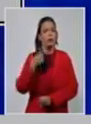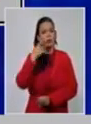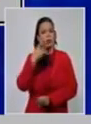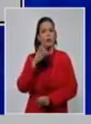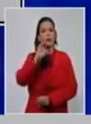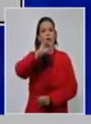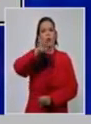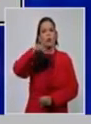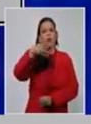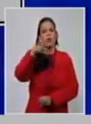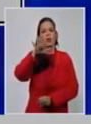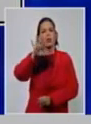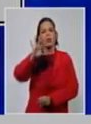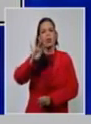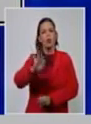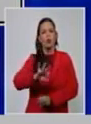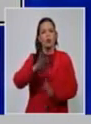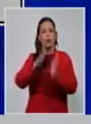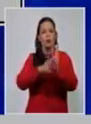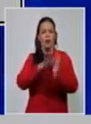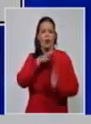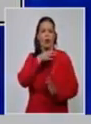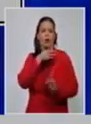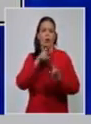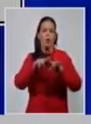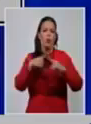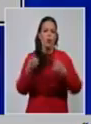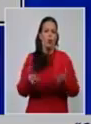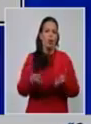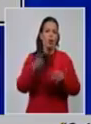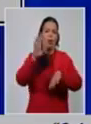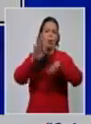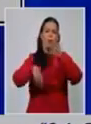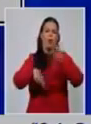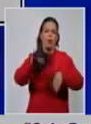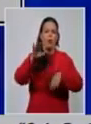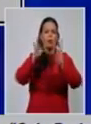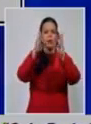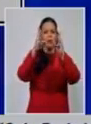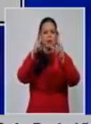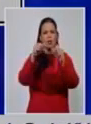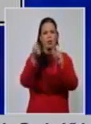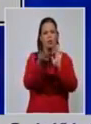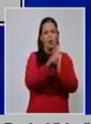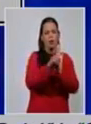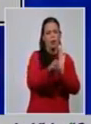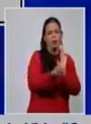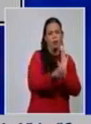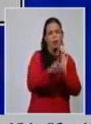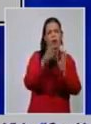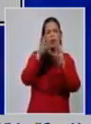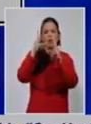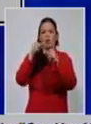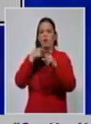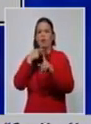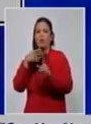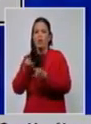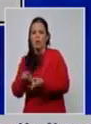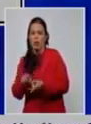cual no es elevado por el número de casos confirmados, pero realmente el número y en lo que